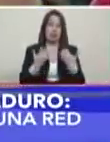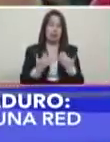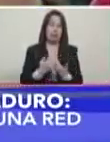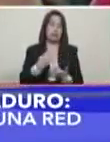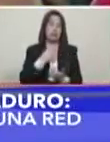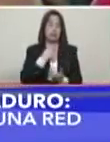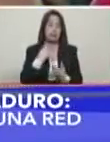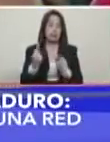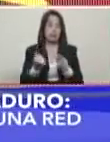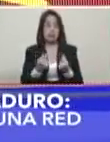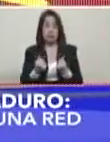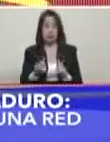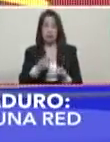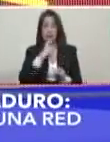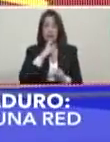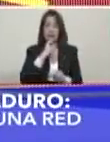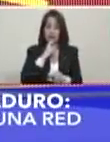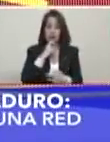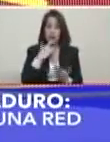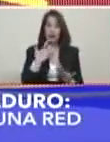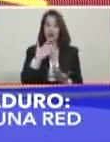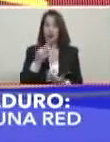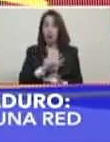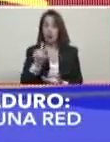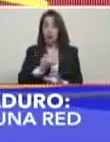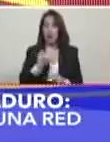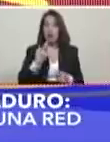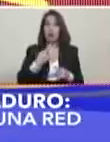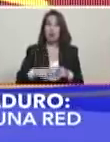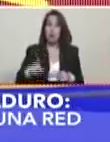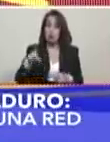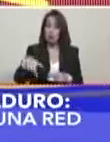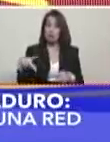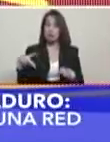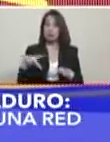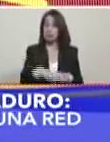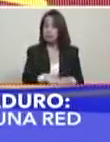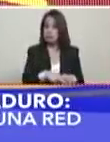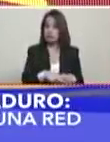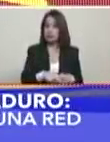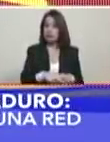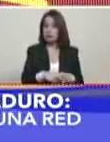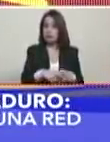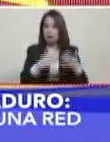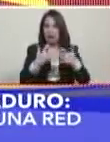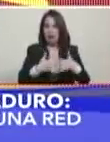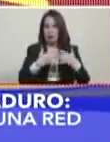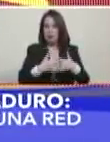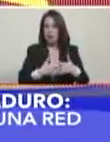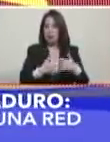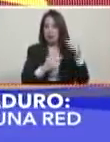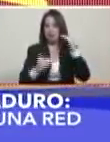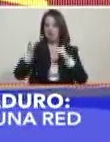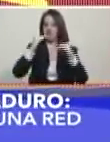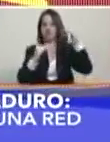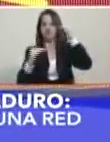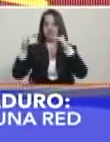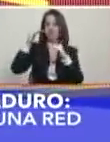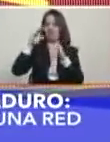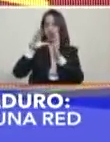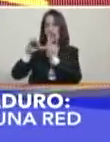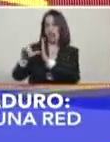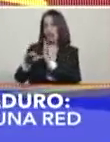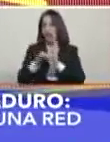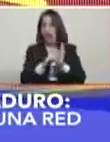verdad, pero también nos afectó la burocracia, la corrupción, la incapacidad